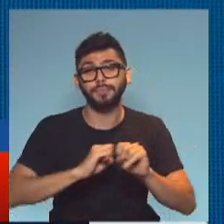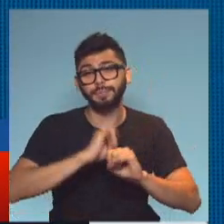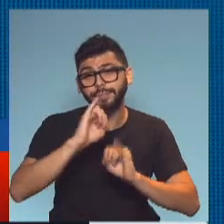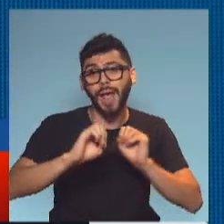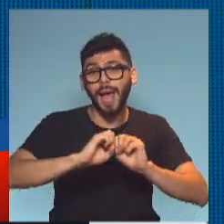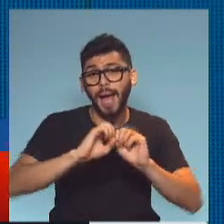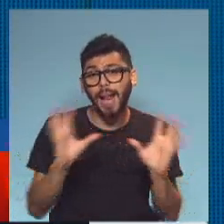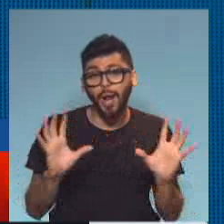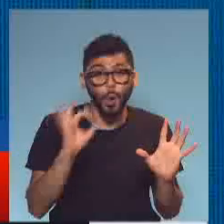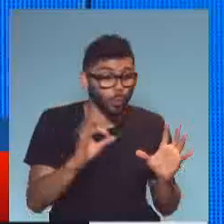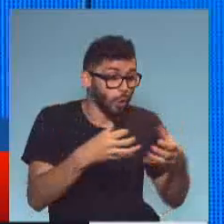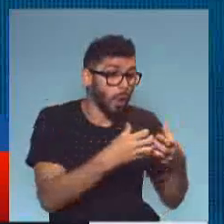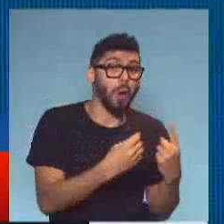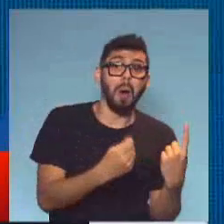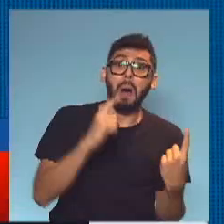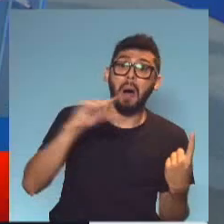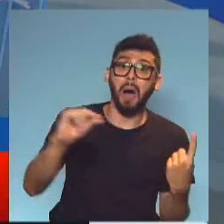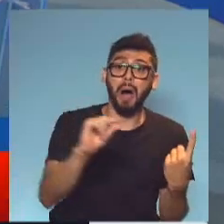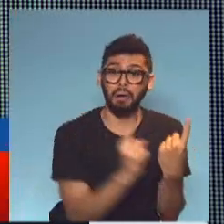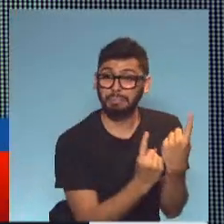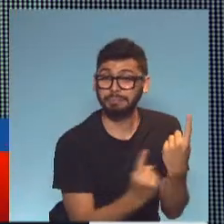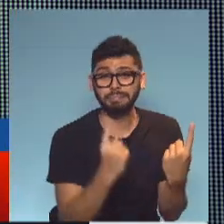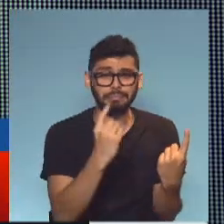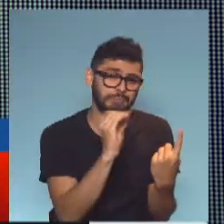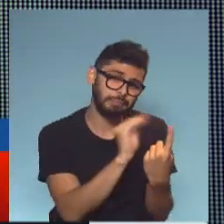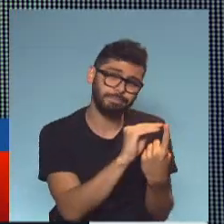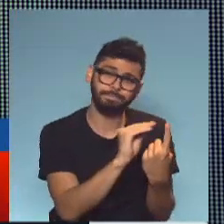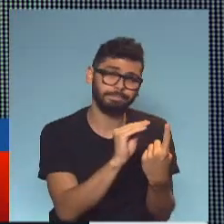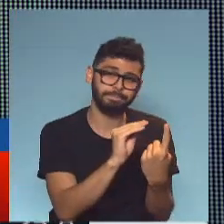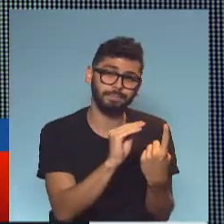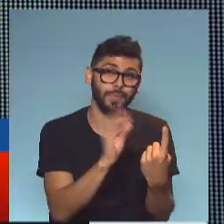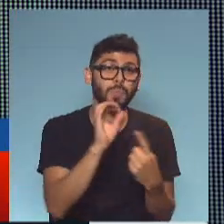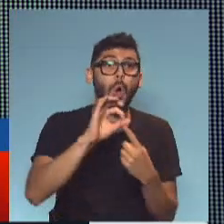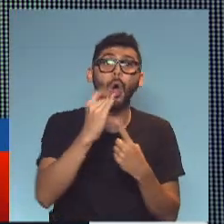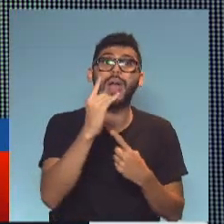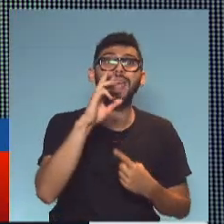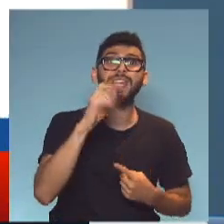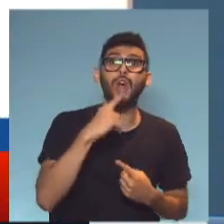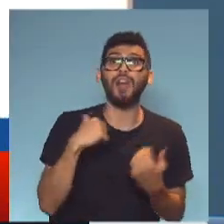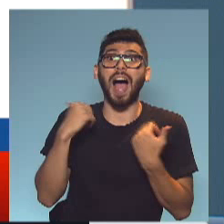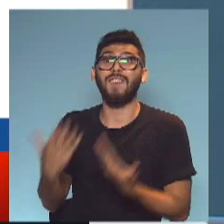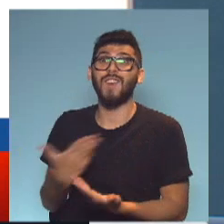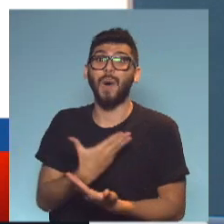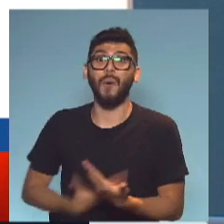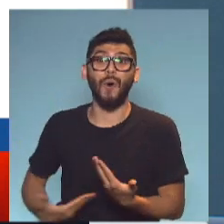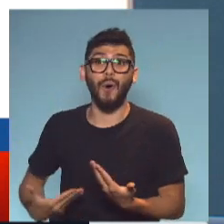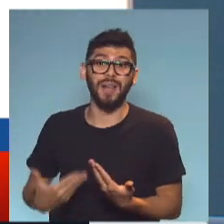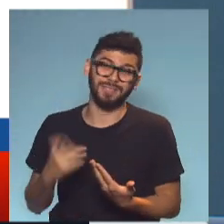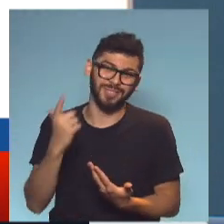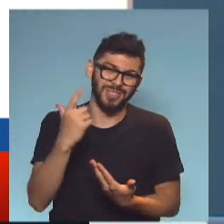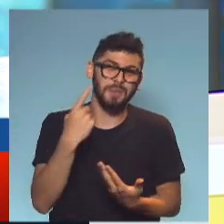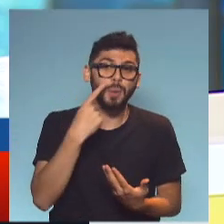justamente es desde adentro de Juntos por el Cambio. Nadie dirá que Fernán Quirós tenía algún interés a favor del gobierno nacional. Exactamente. El ministro de Salud porteño, Fernán Quirós, decía